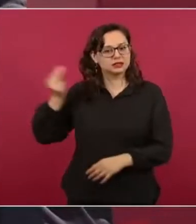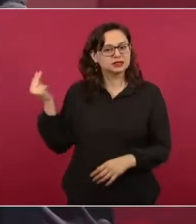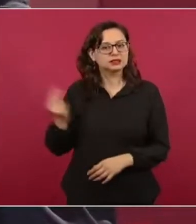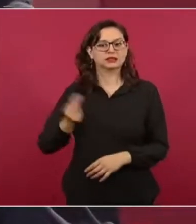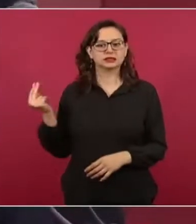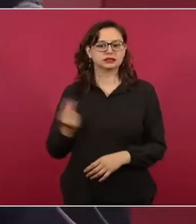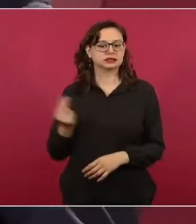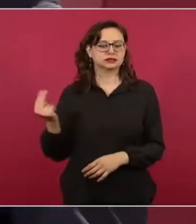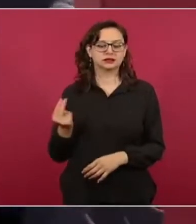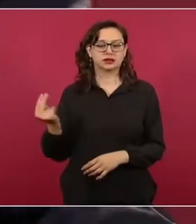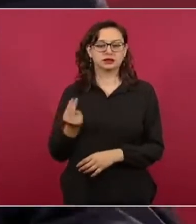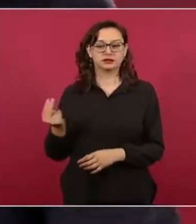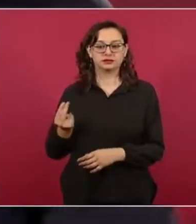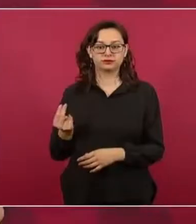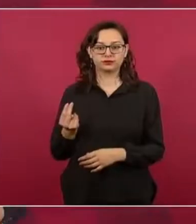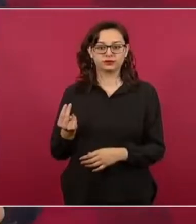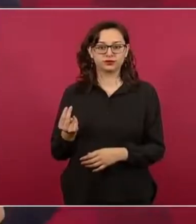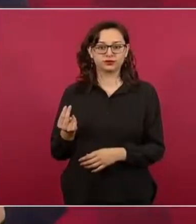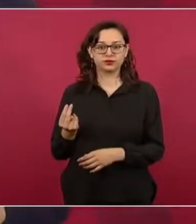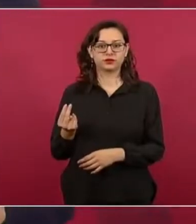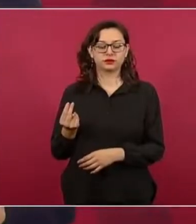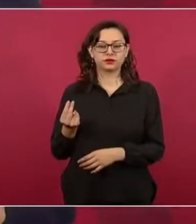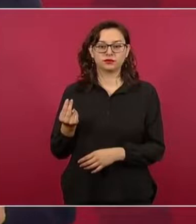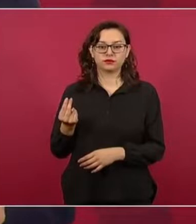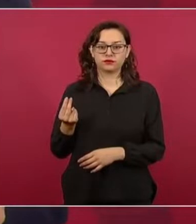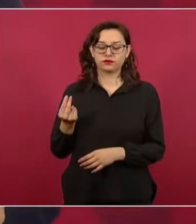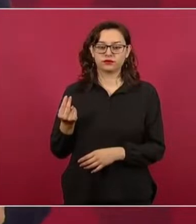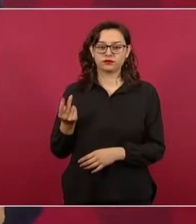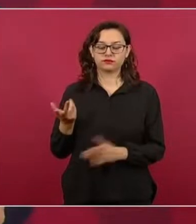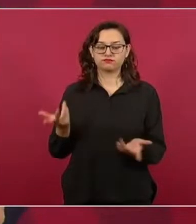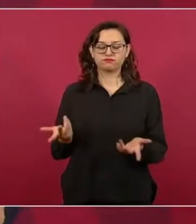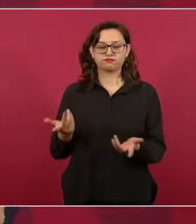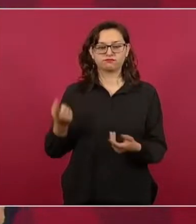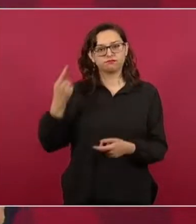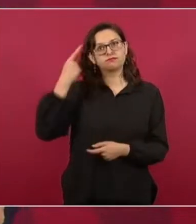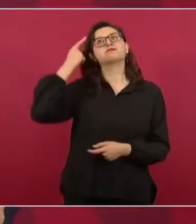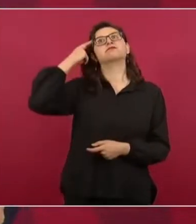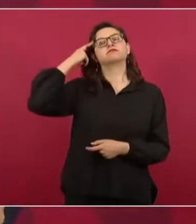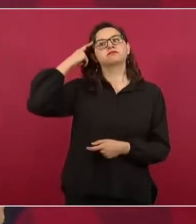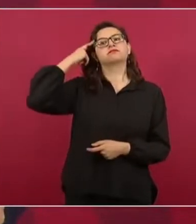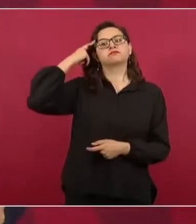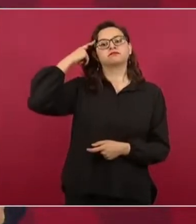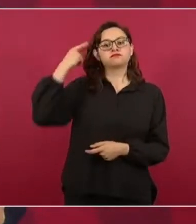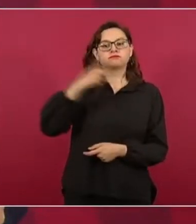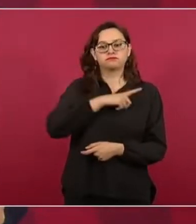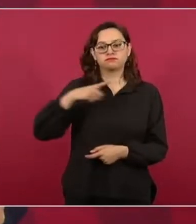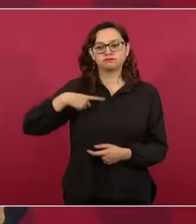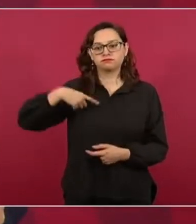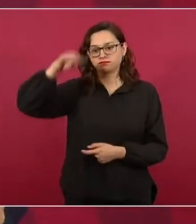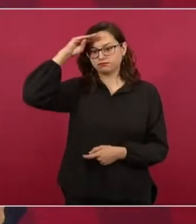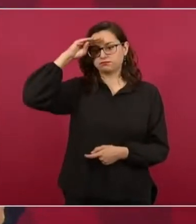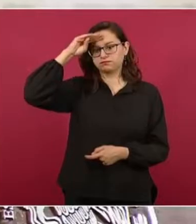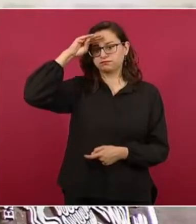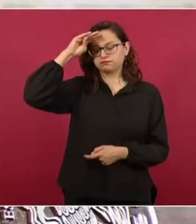que todos pensemos en que es